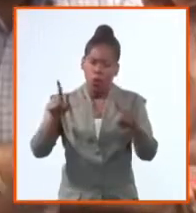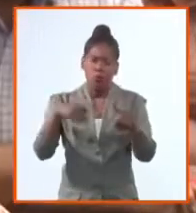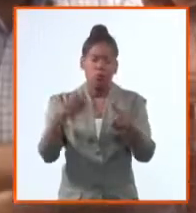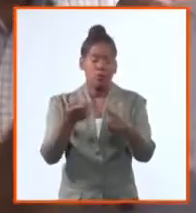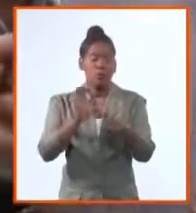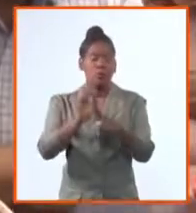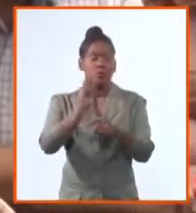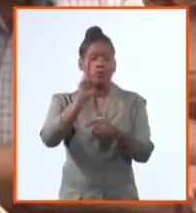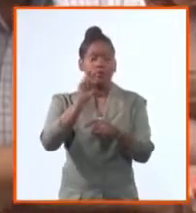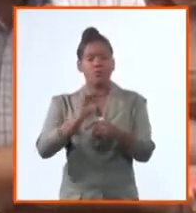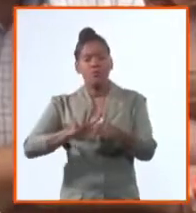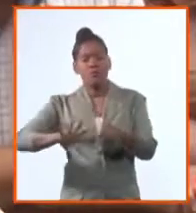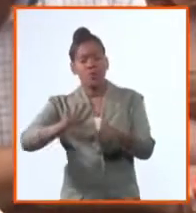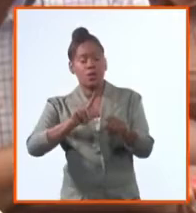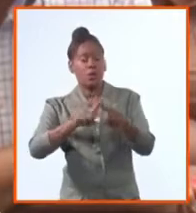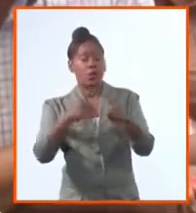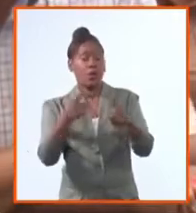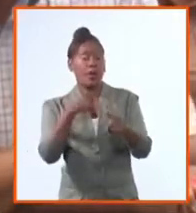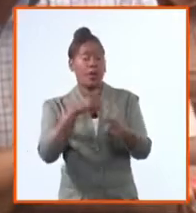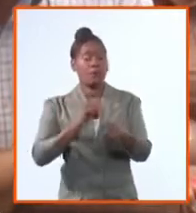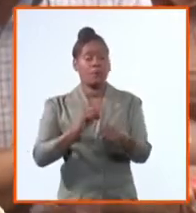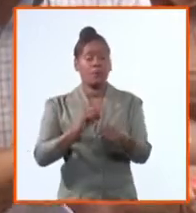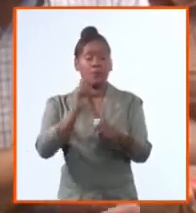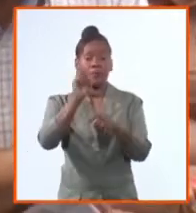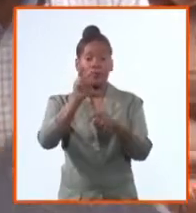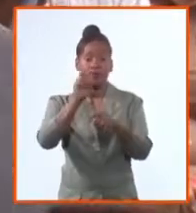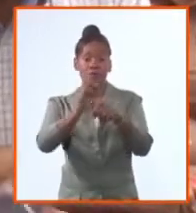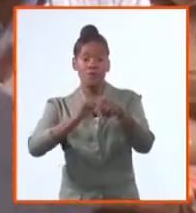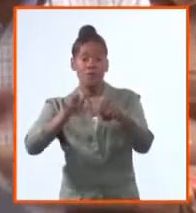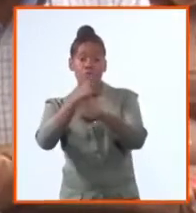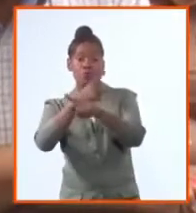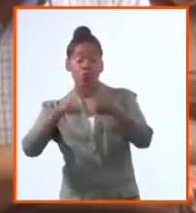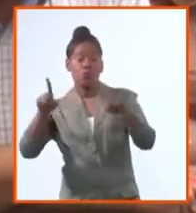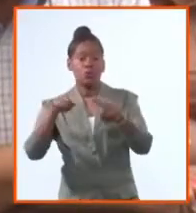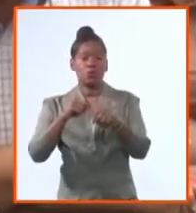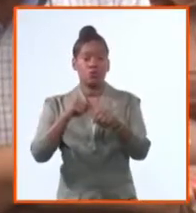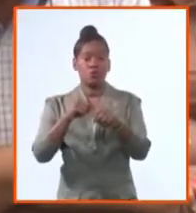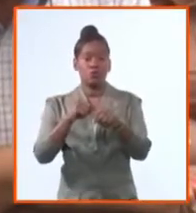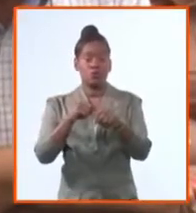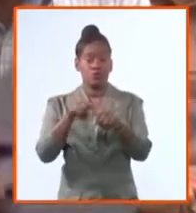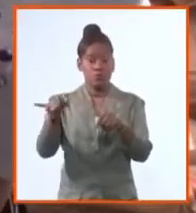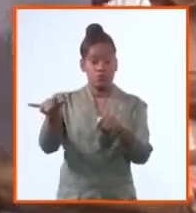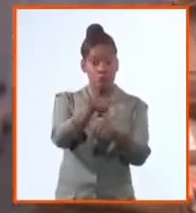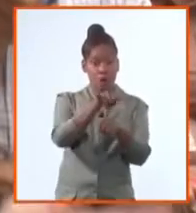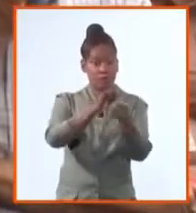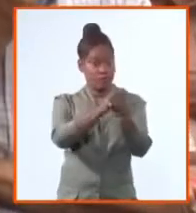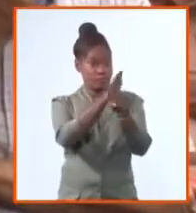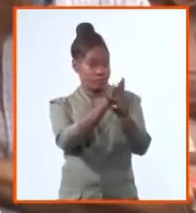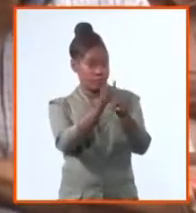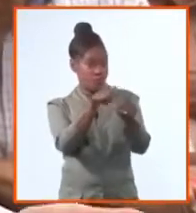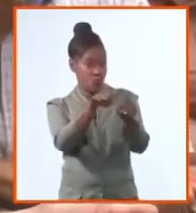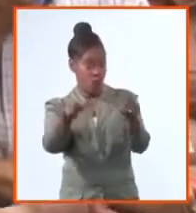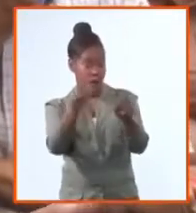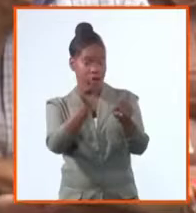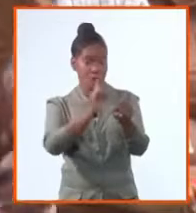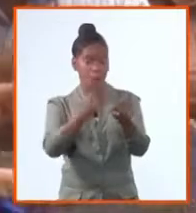tuvimos que, tú no existes porque está COVID. Y que son tan importantes como